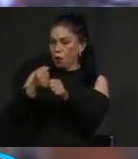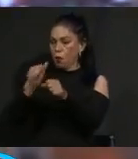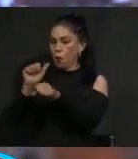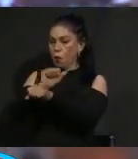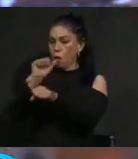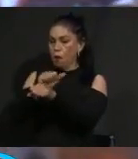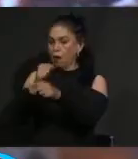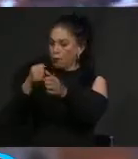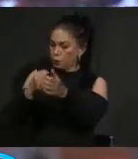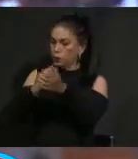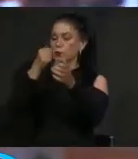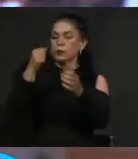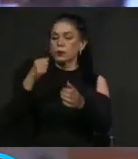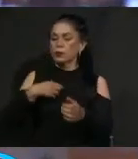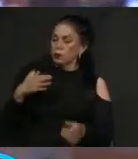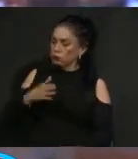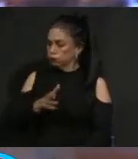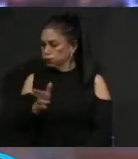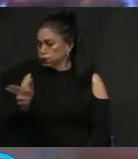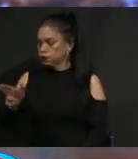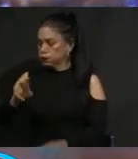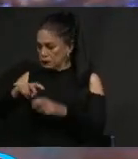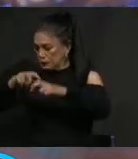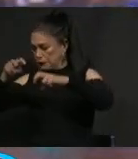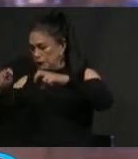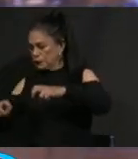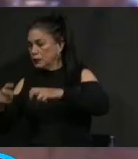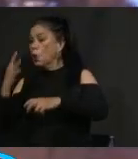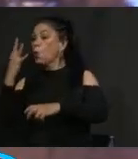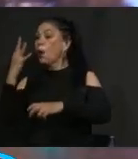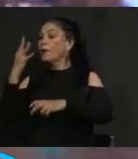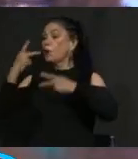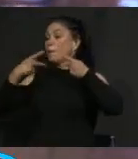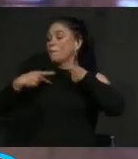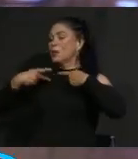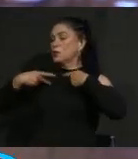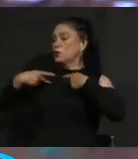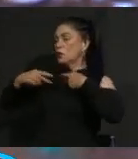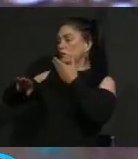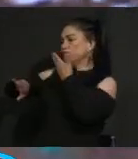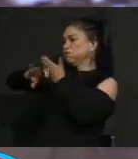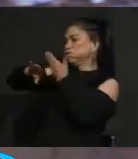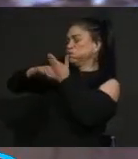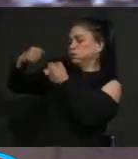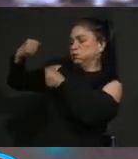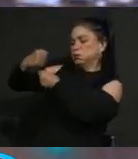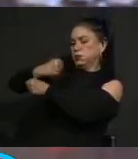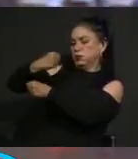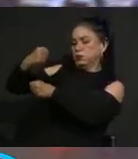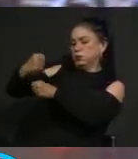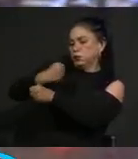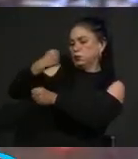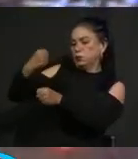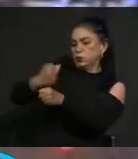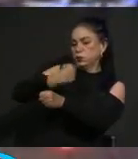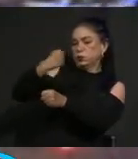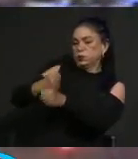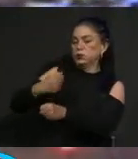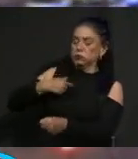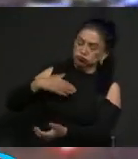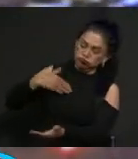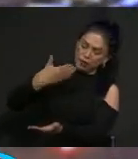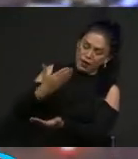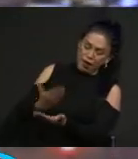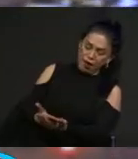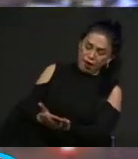chocado hicieron eso para que me bajara y me golpearon cuatro personas donde yo despierto en el asfalto en la calle